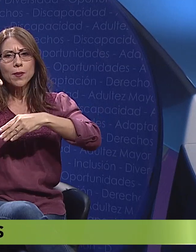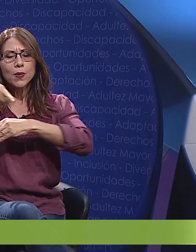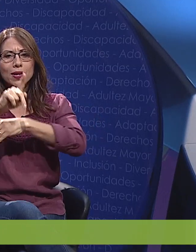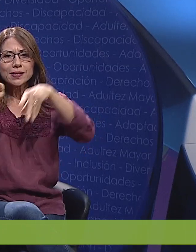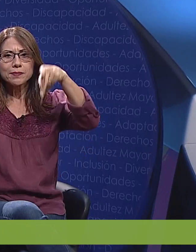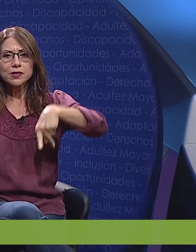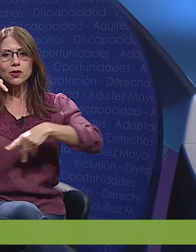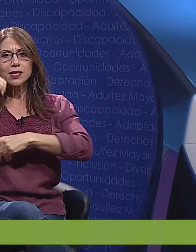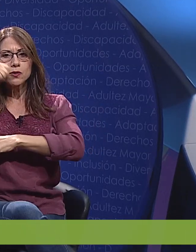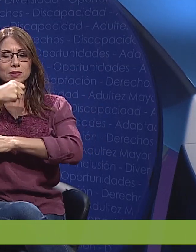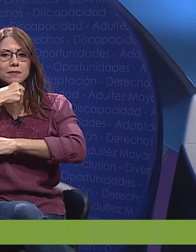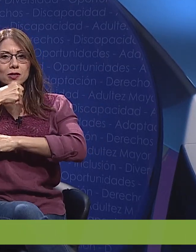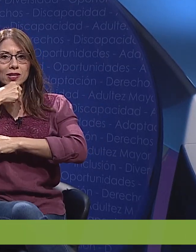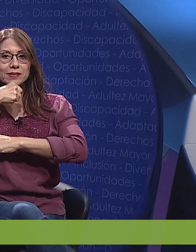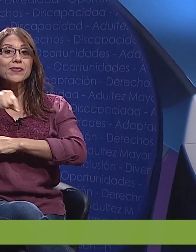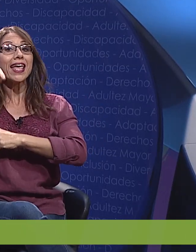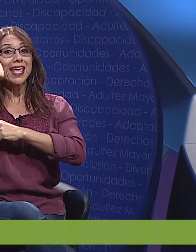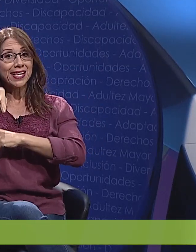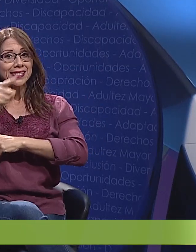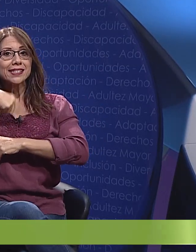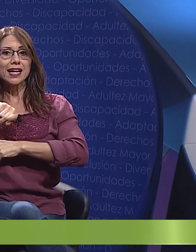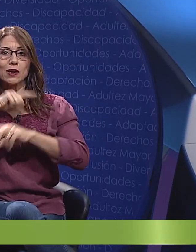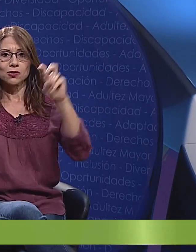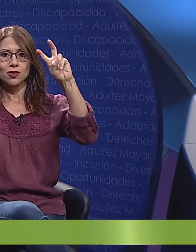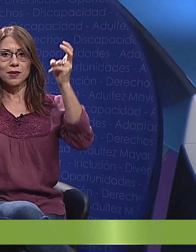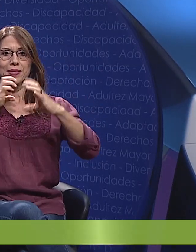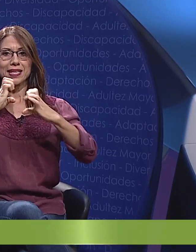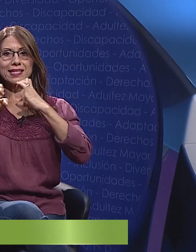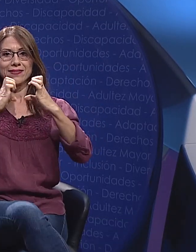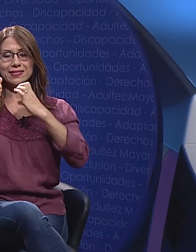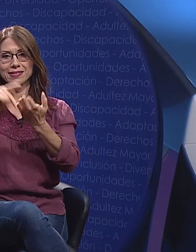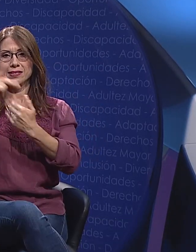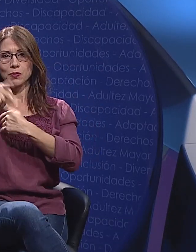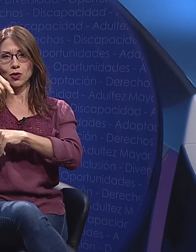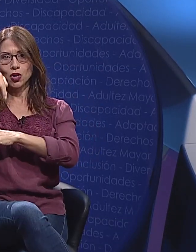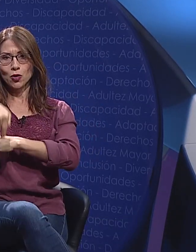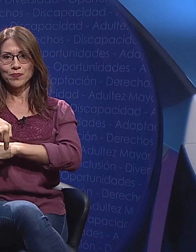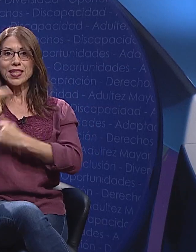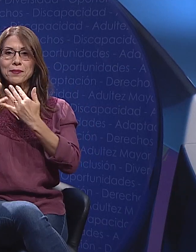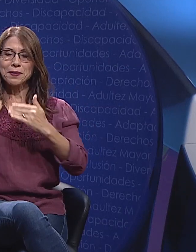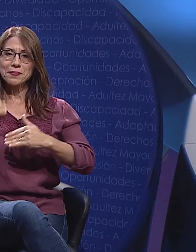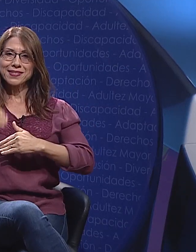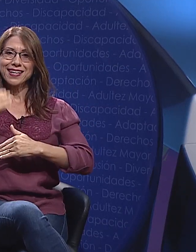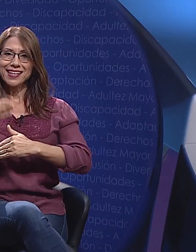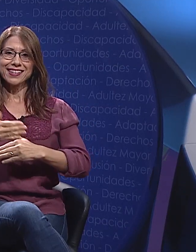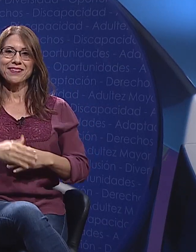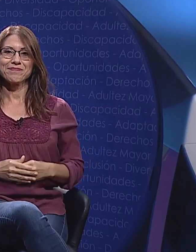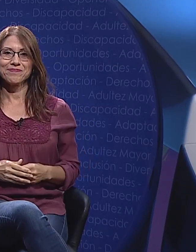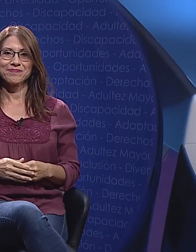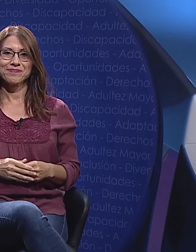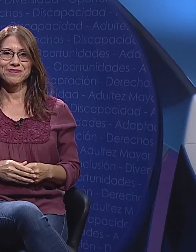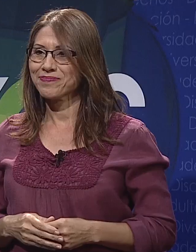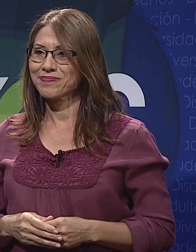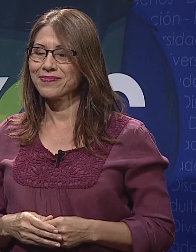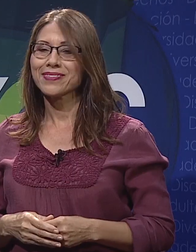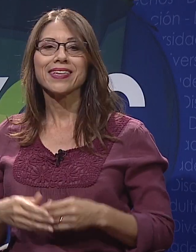las personas adultas mayores, y ese será nuestro tema de entrevista en la edición de hoy. Espérela más adelante.